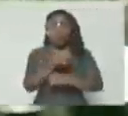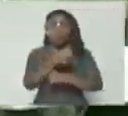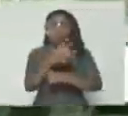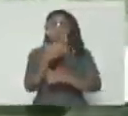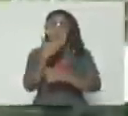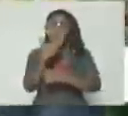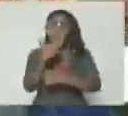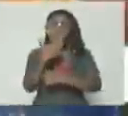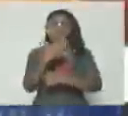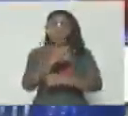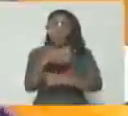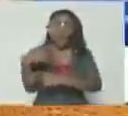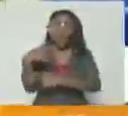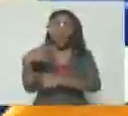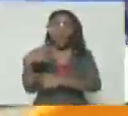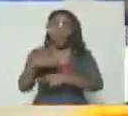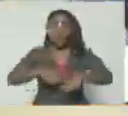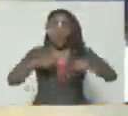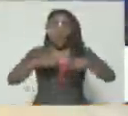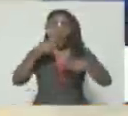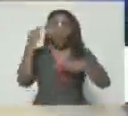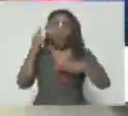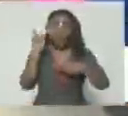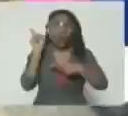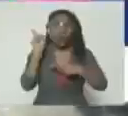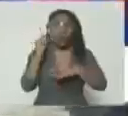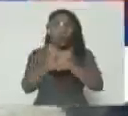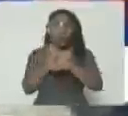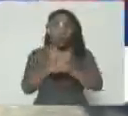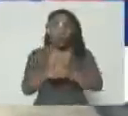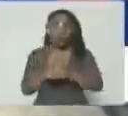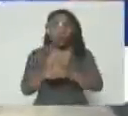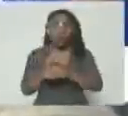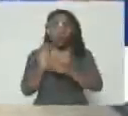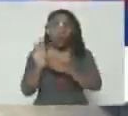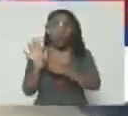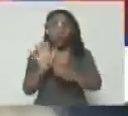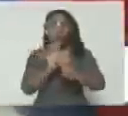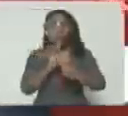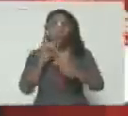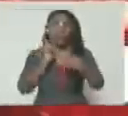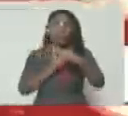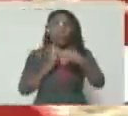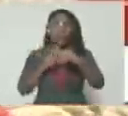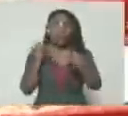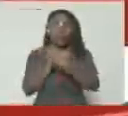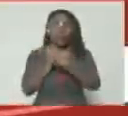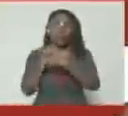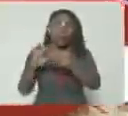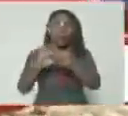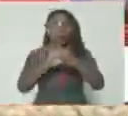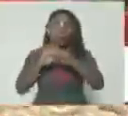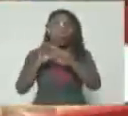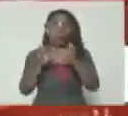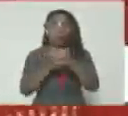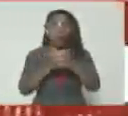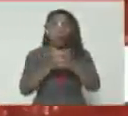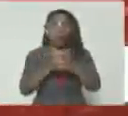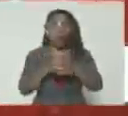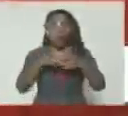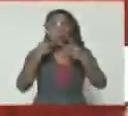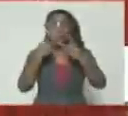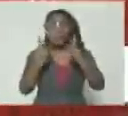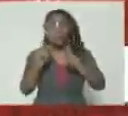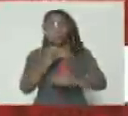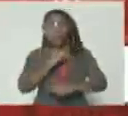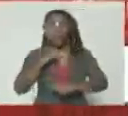chino. Y esto fue un ejemplo muy positivo del trabajo mancomunado del sector público y del sector privado,